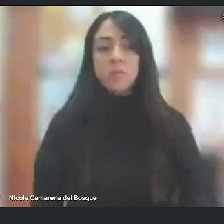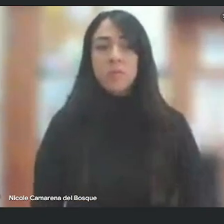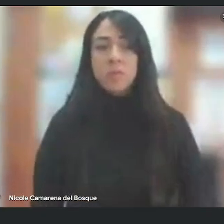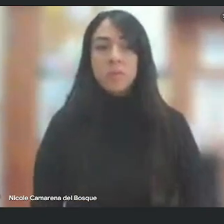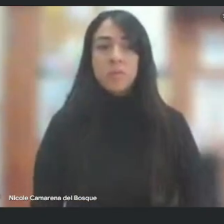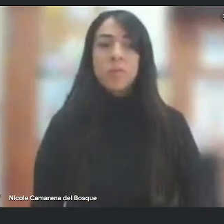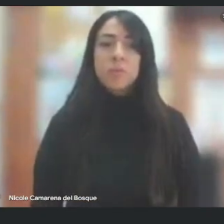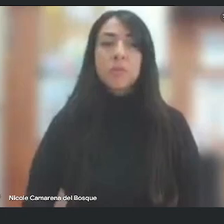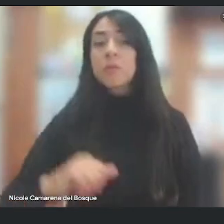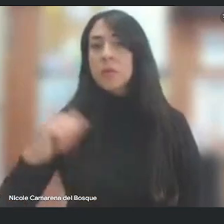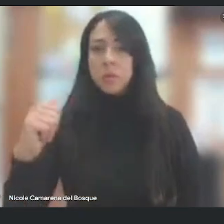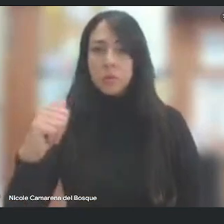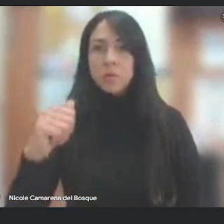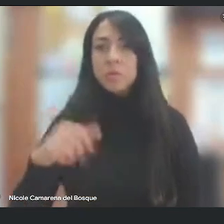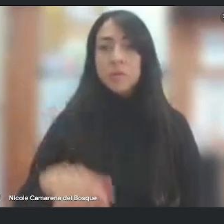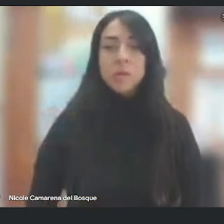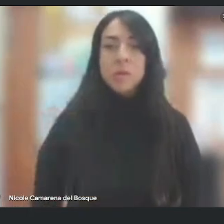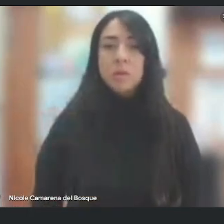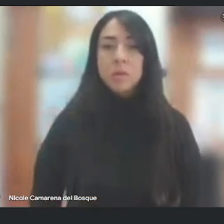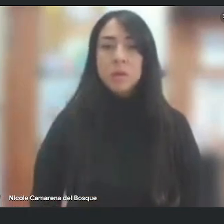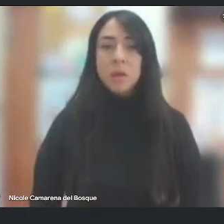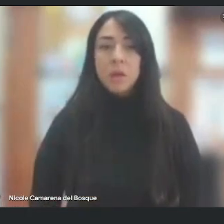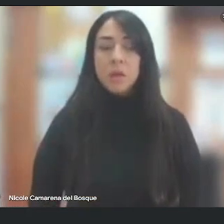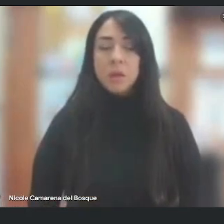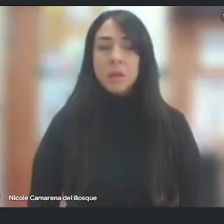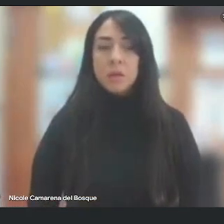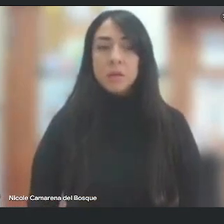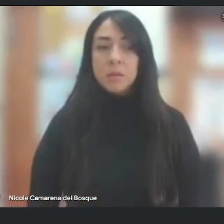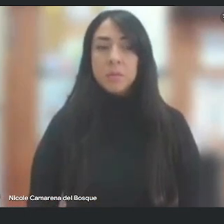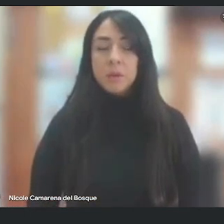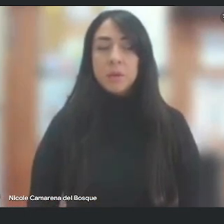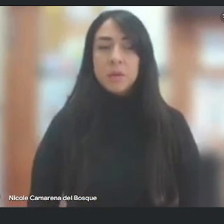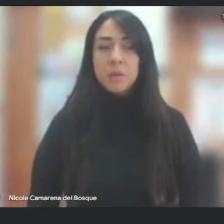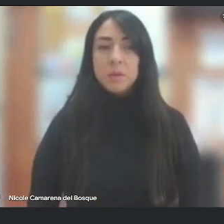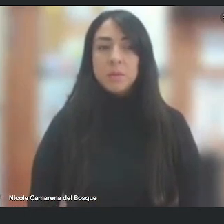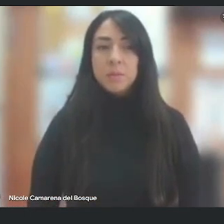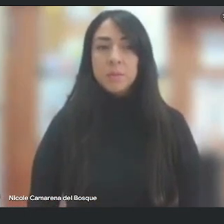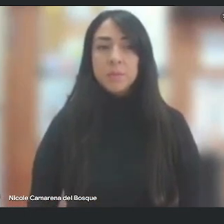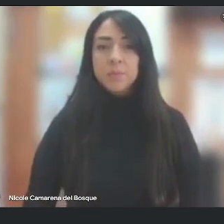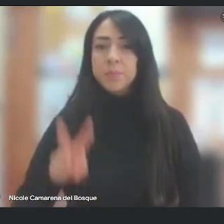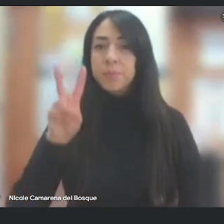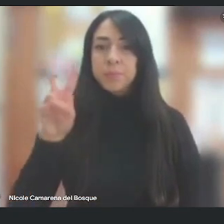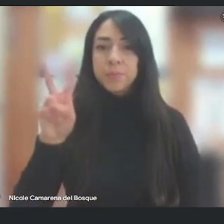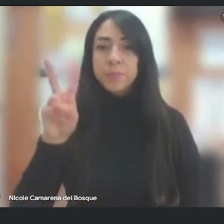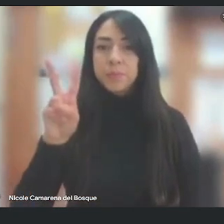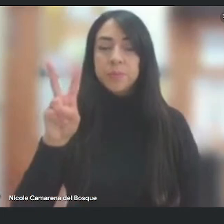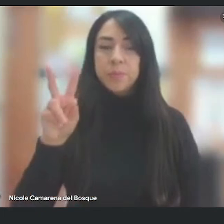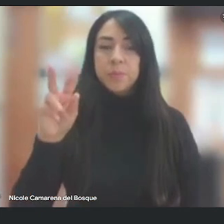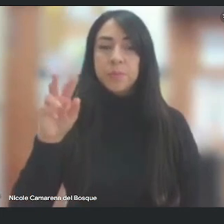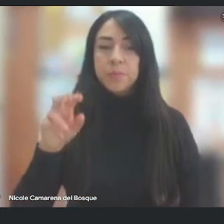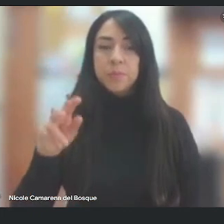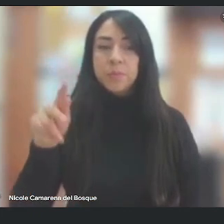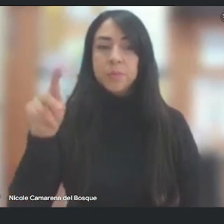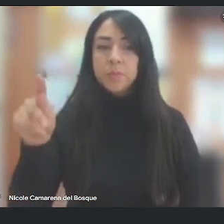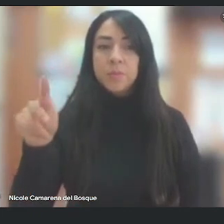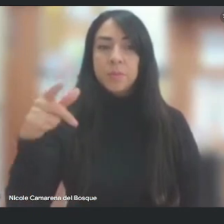como riesgo de cáncer cervicuterino, algún cáncer de mama, explicarles cómo es la